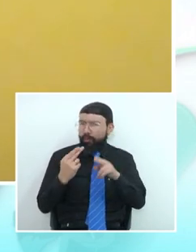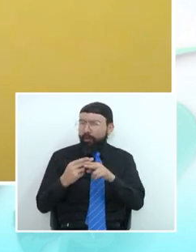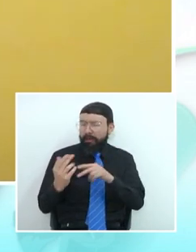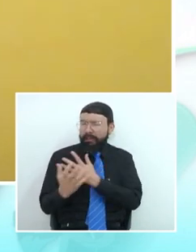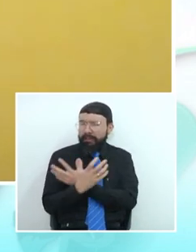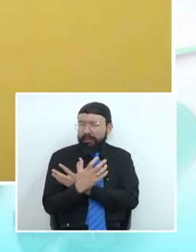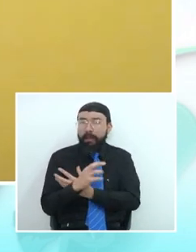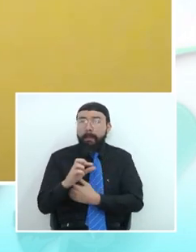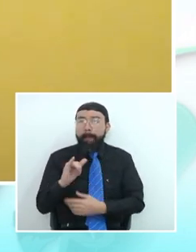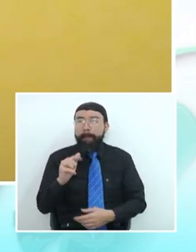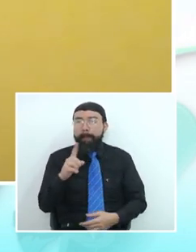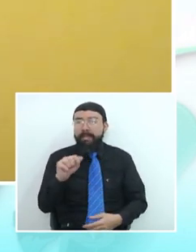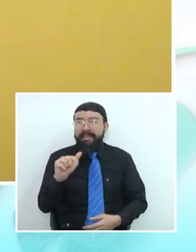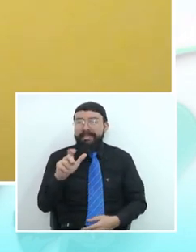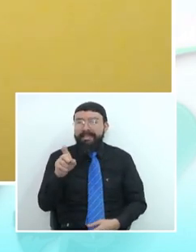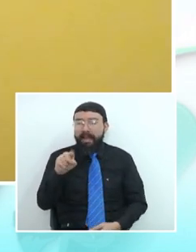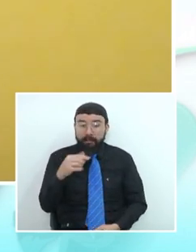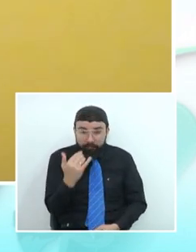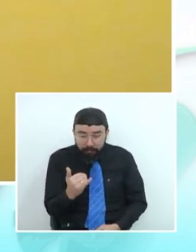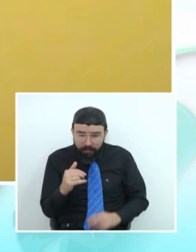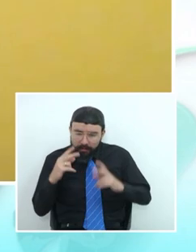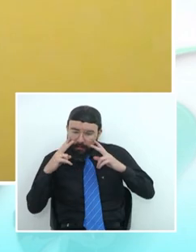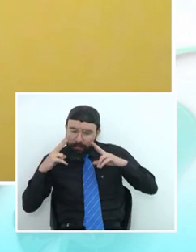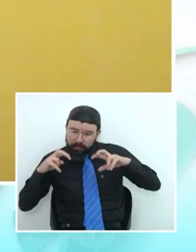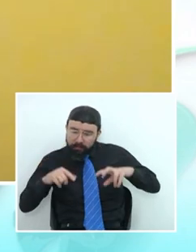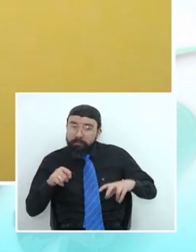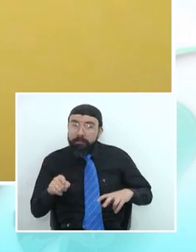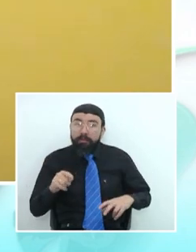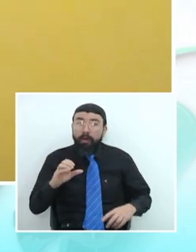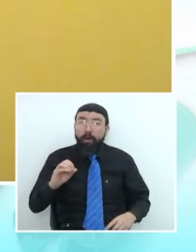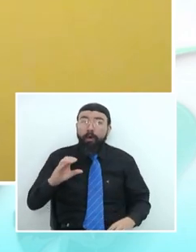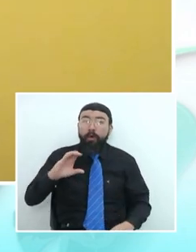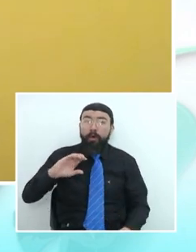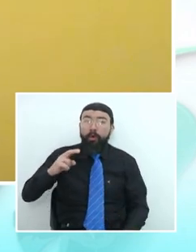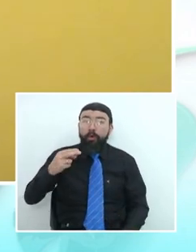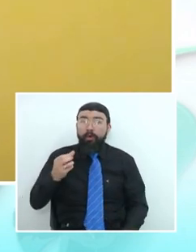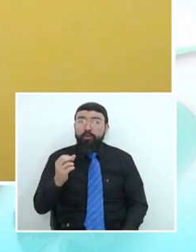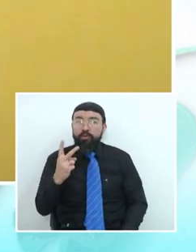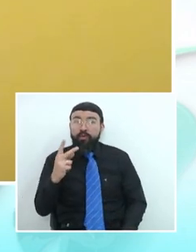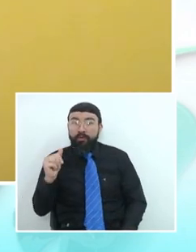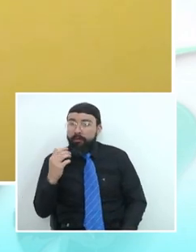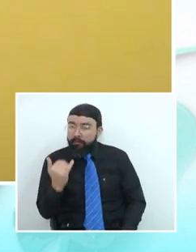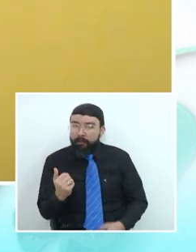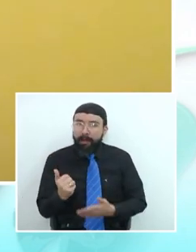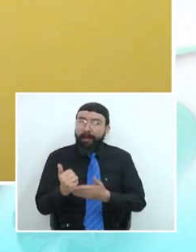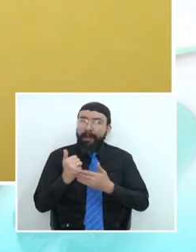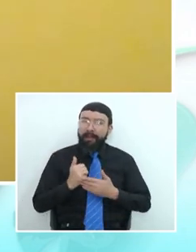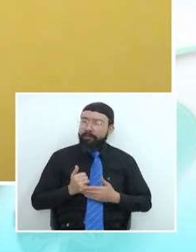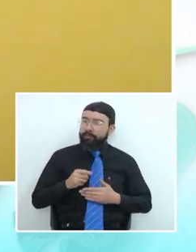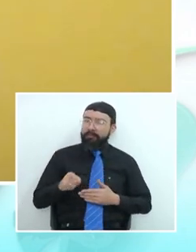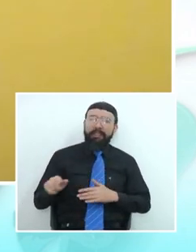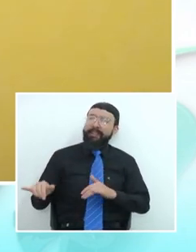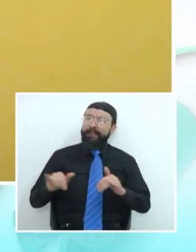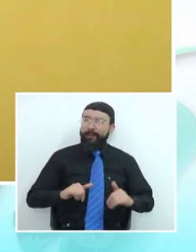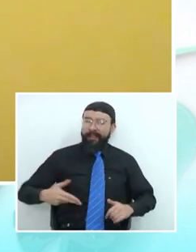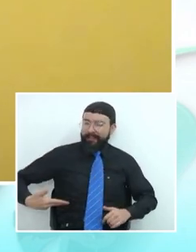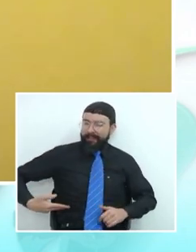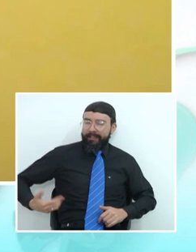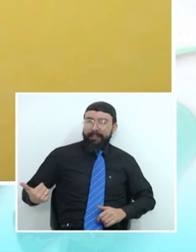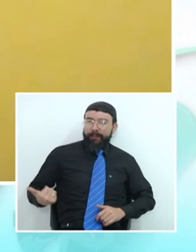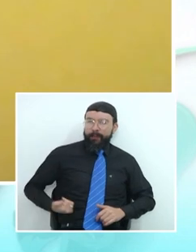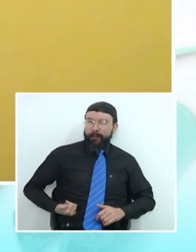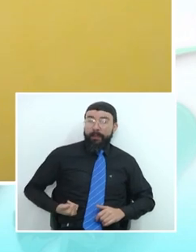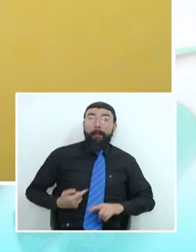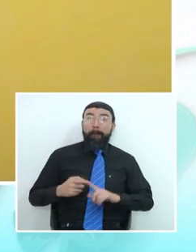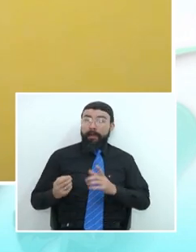Le hemos encontrado unas sustancias que ayuda a estabilizar. Nosotros la llamamos la insulina vegetal. Hay